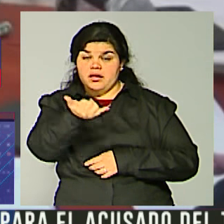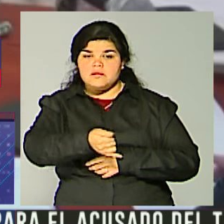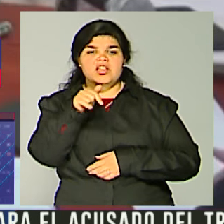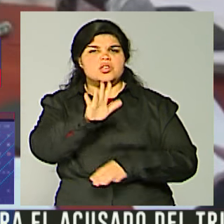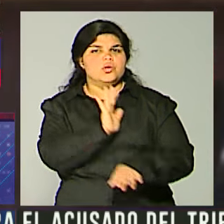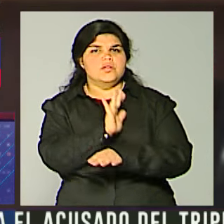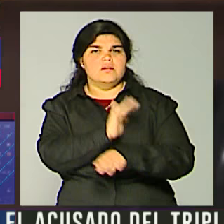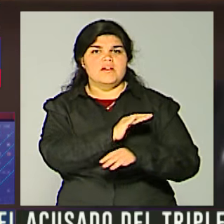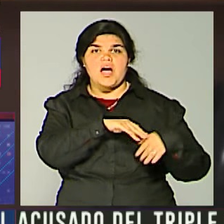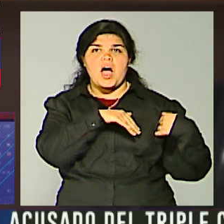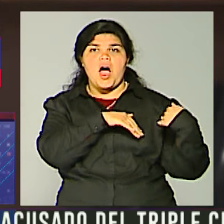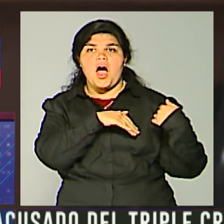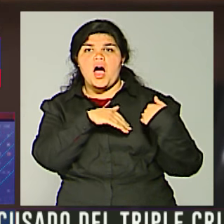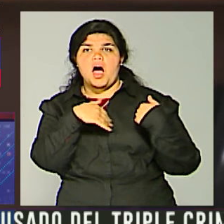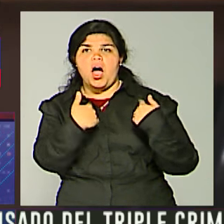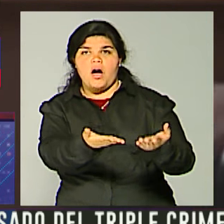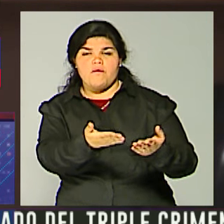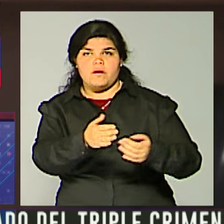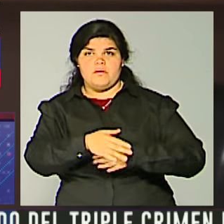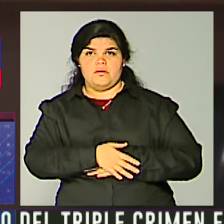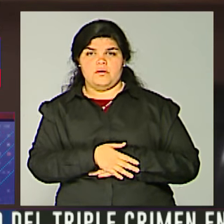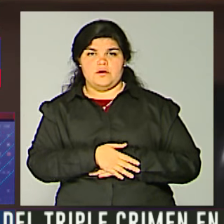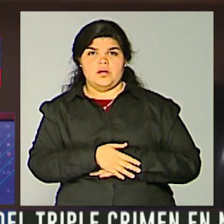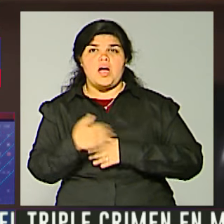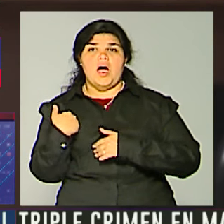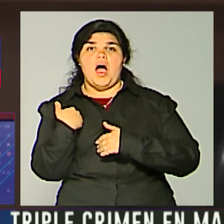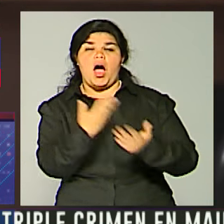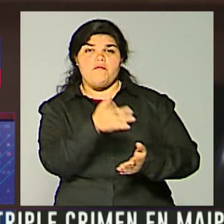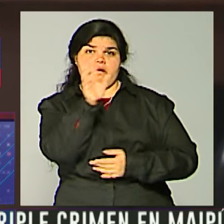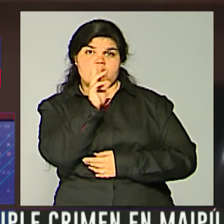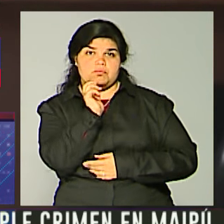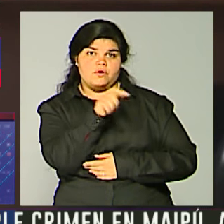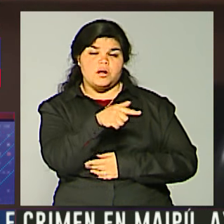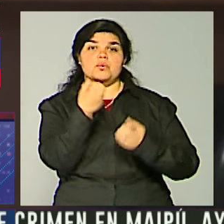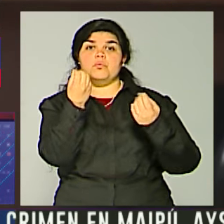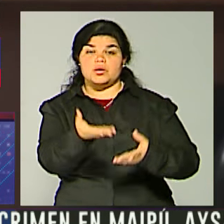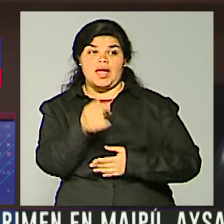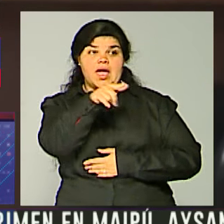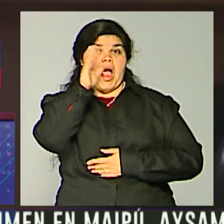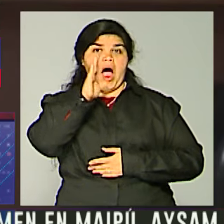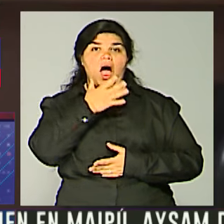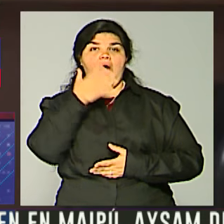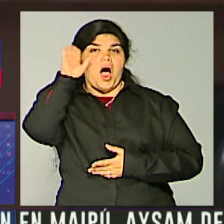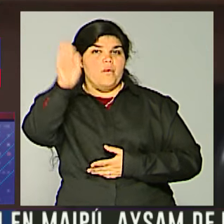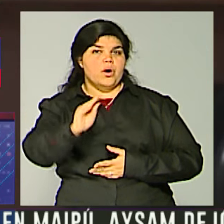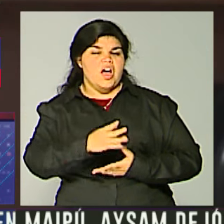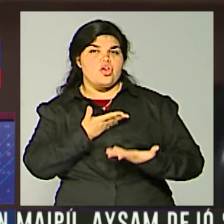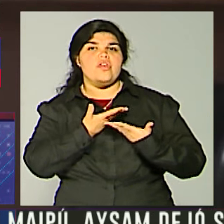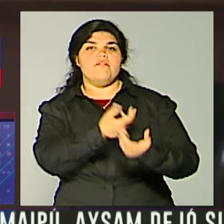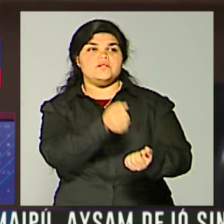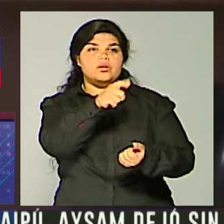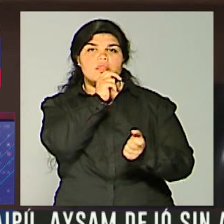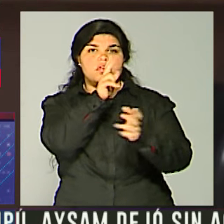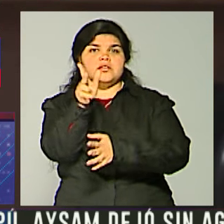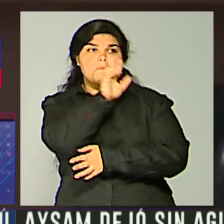más a favor de la imputada, porque el abogado defensor, Alejandro Casaban, sostiene que de ninguna manera lo vio y que, bueno, probablemente